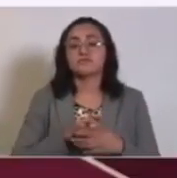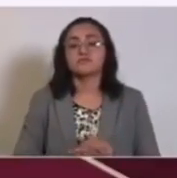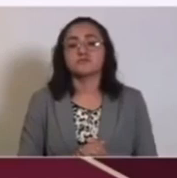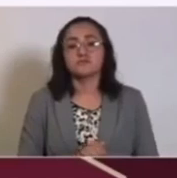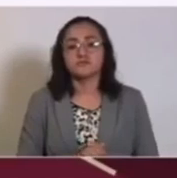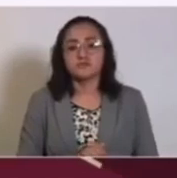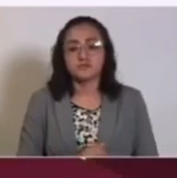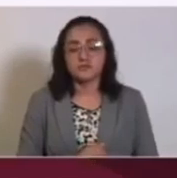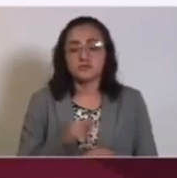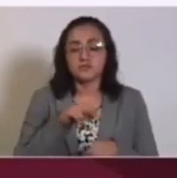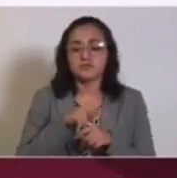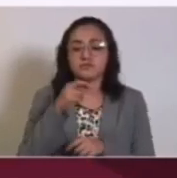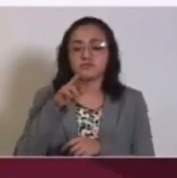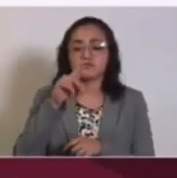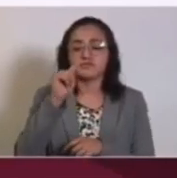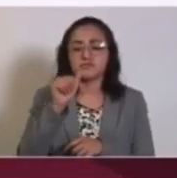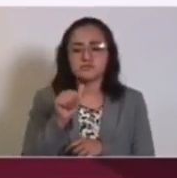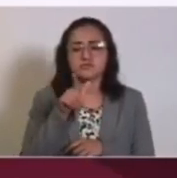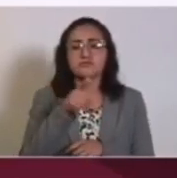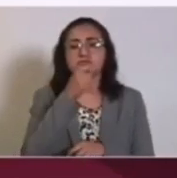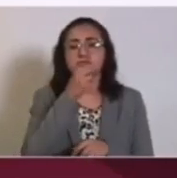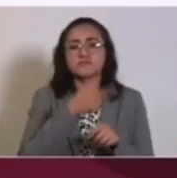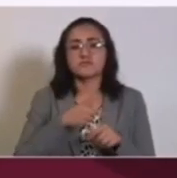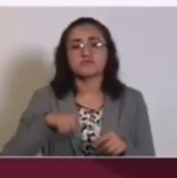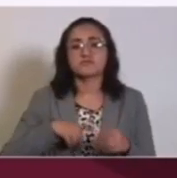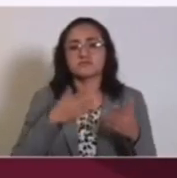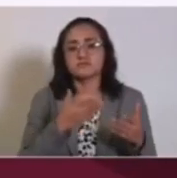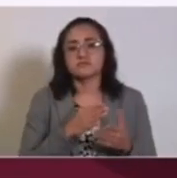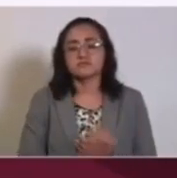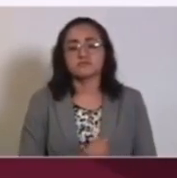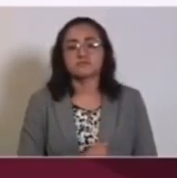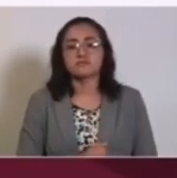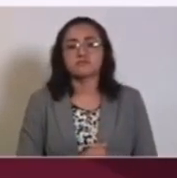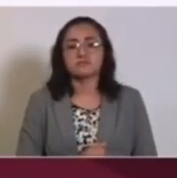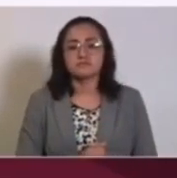héctor huerta secreta de gobernación